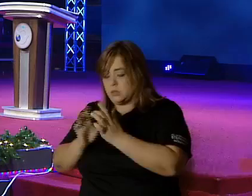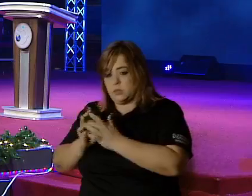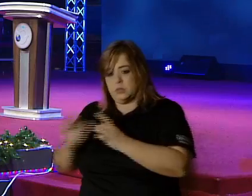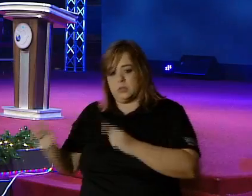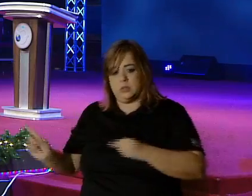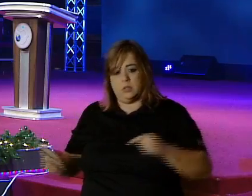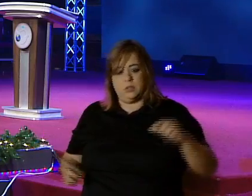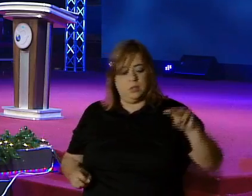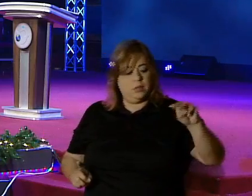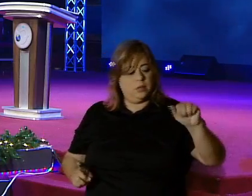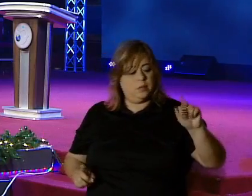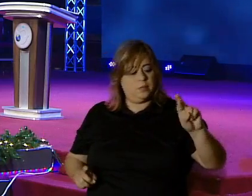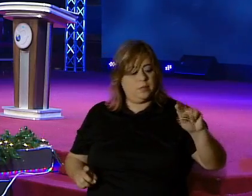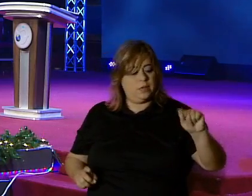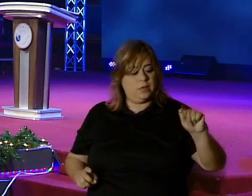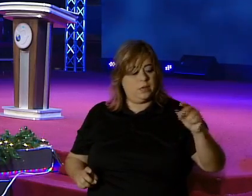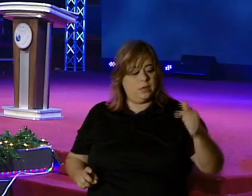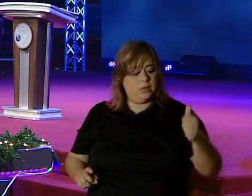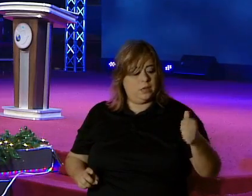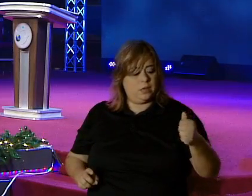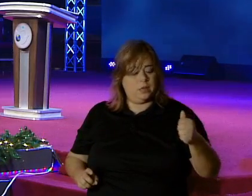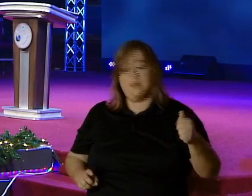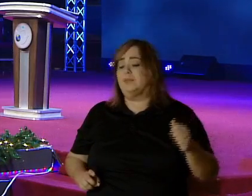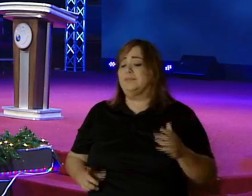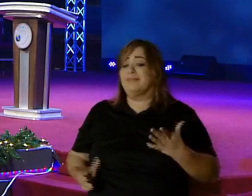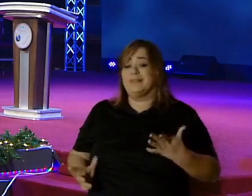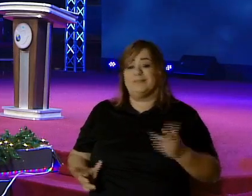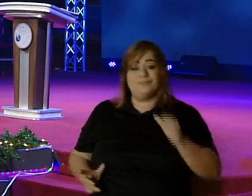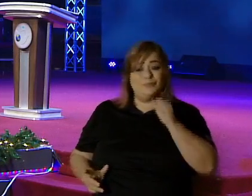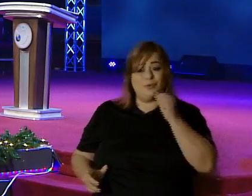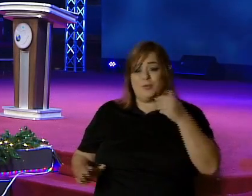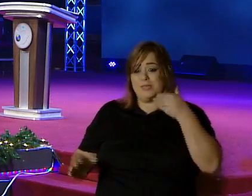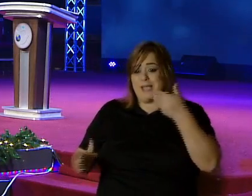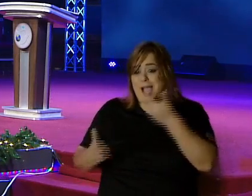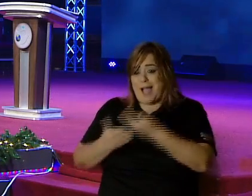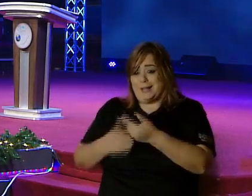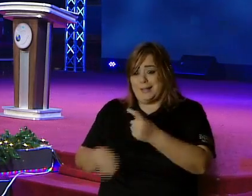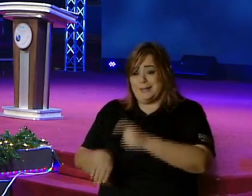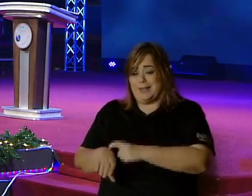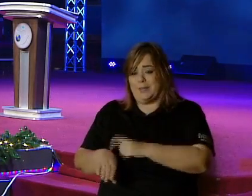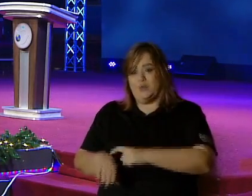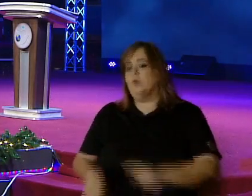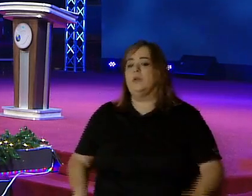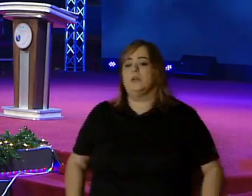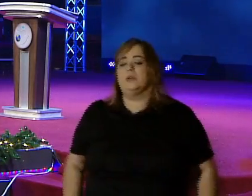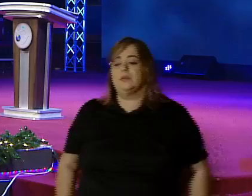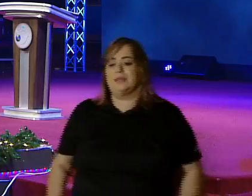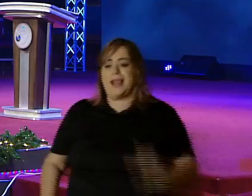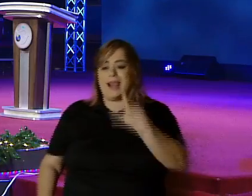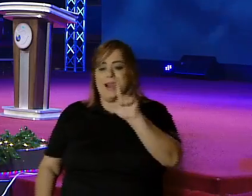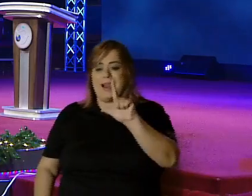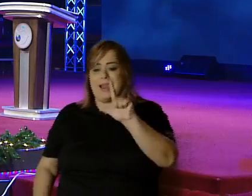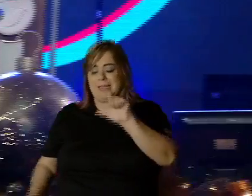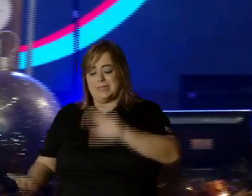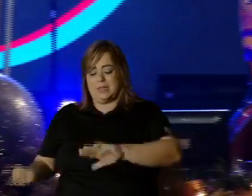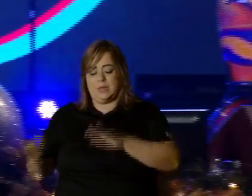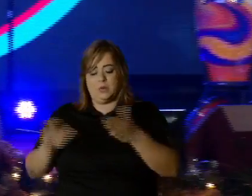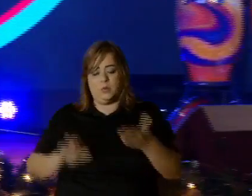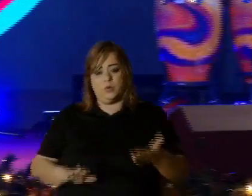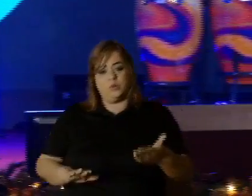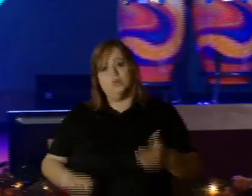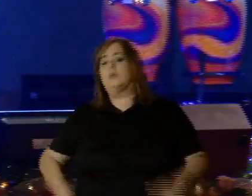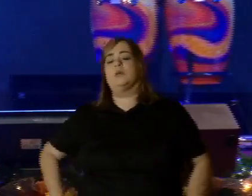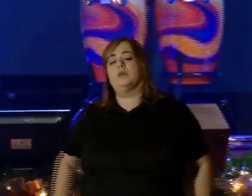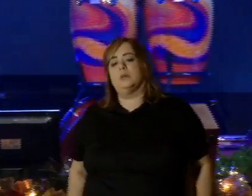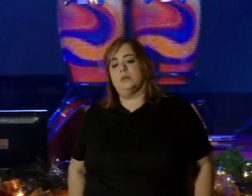Marta dijo a Jesús, Señor, si hubieses estado aquí, oh, mi hermano no hubiera muerto. Porque sabían que él era capaz de sanar